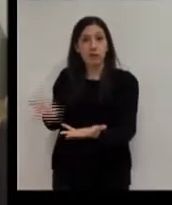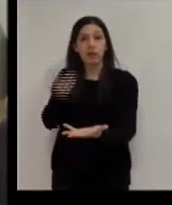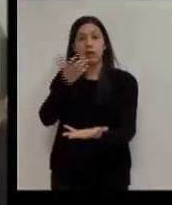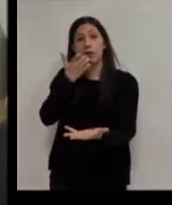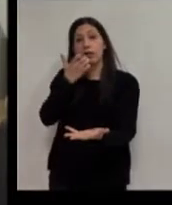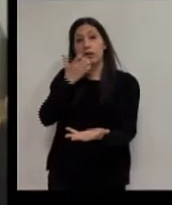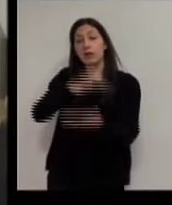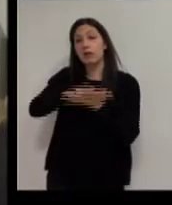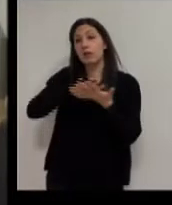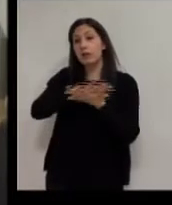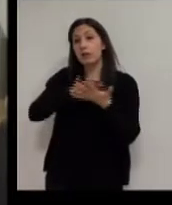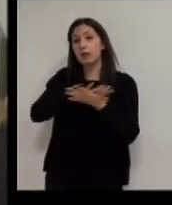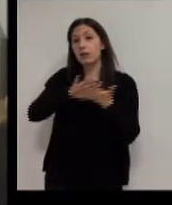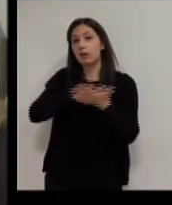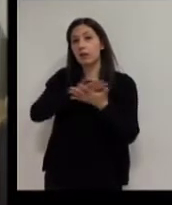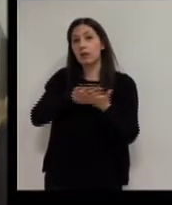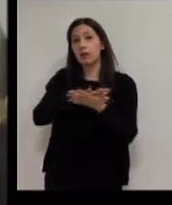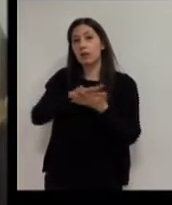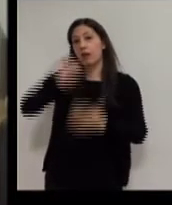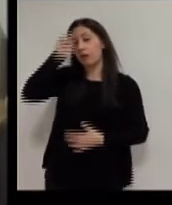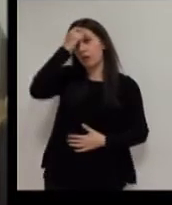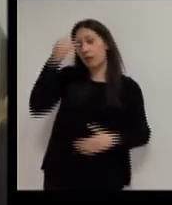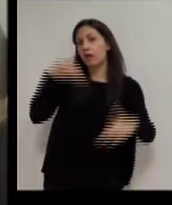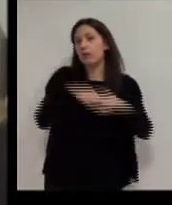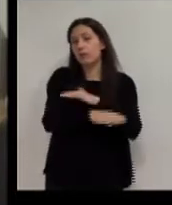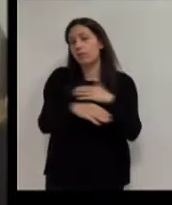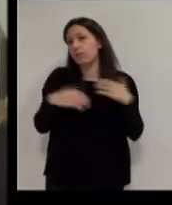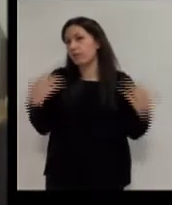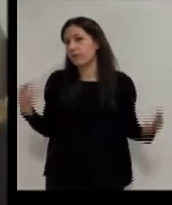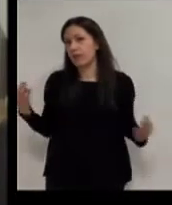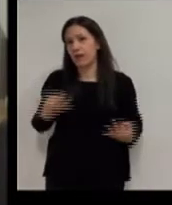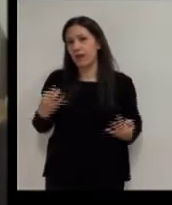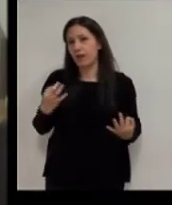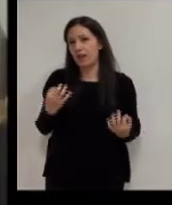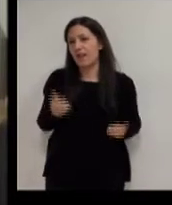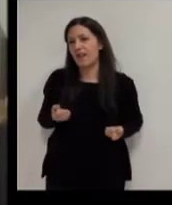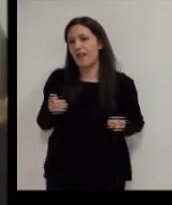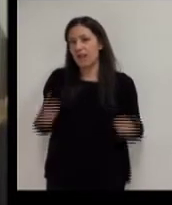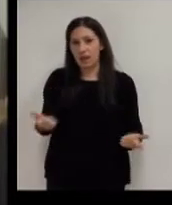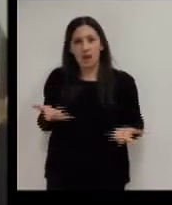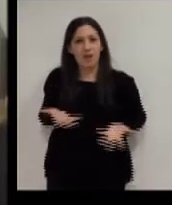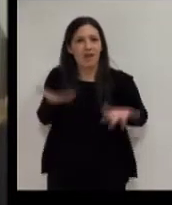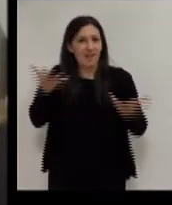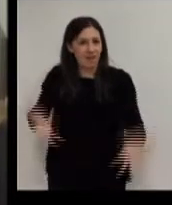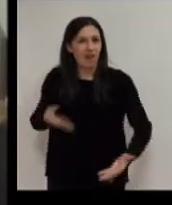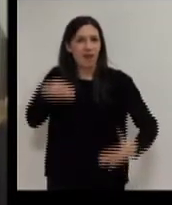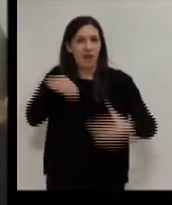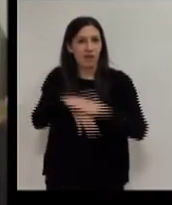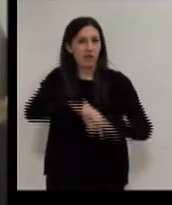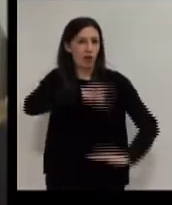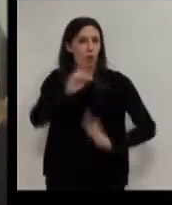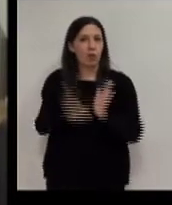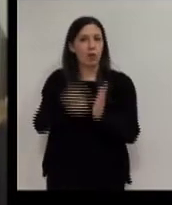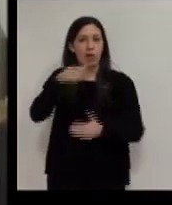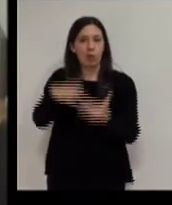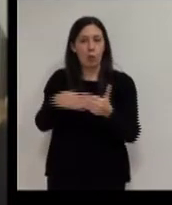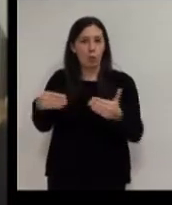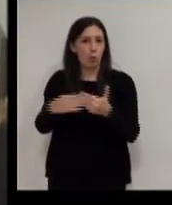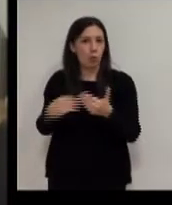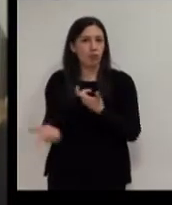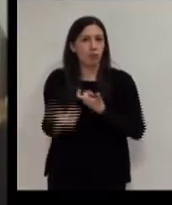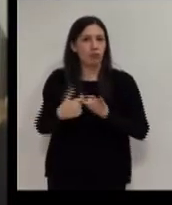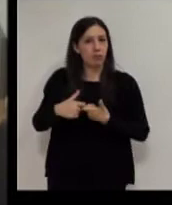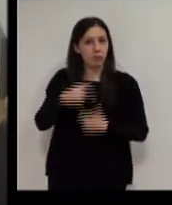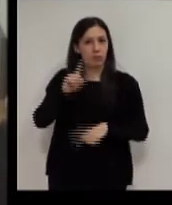caso de cuando estamos hablando de accesibilidad, pues es el poder poner la oferta accesible a disposición del cliente. Es